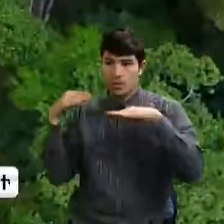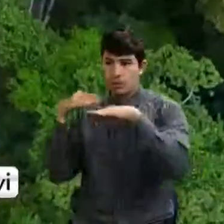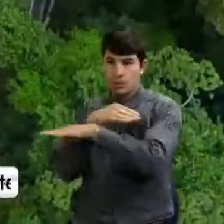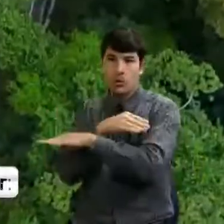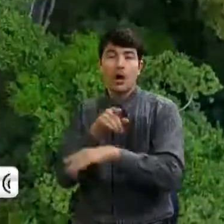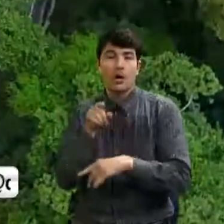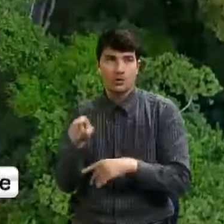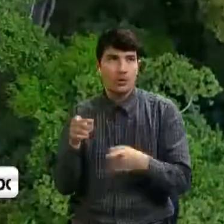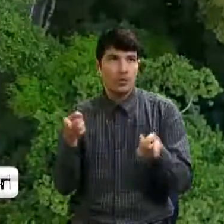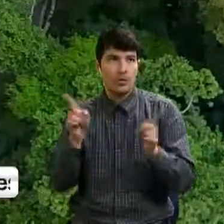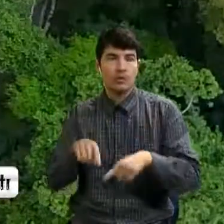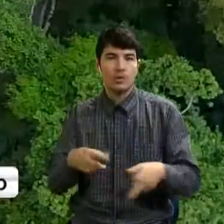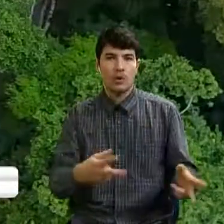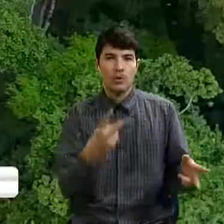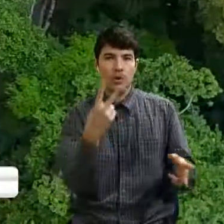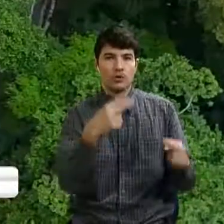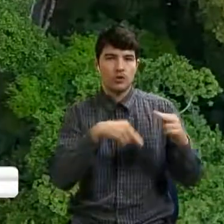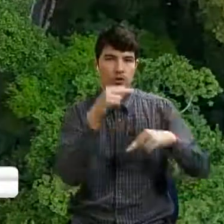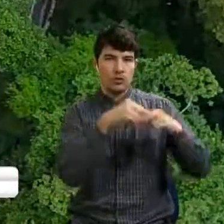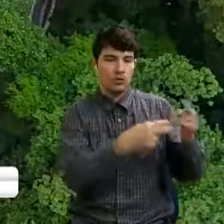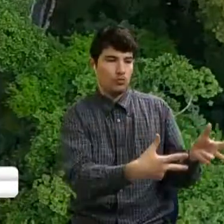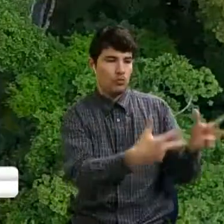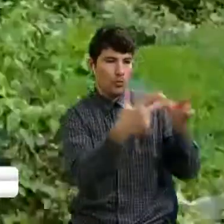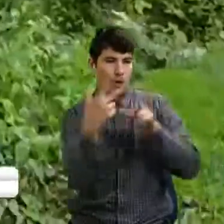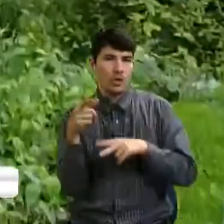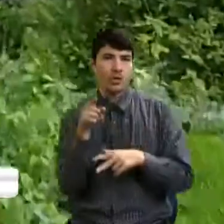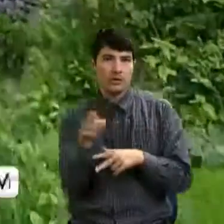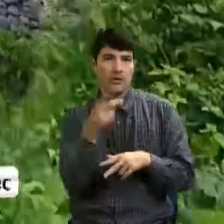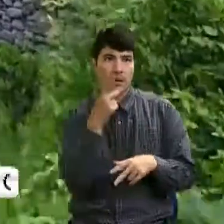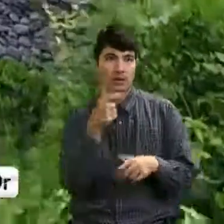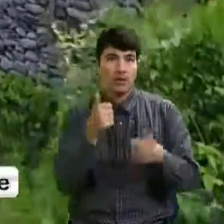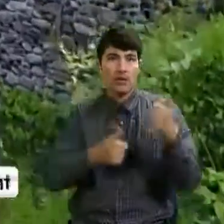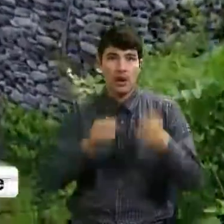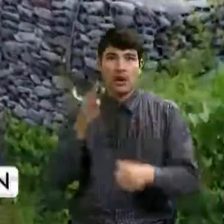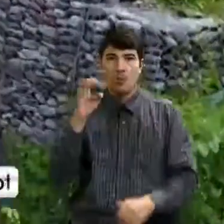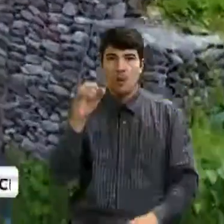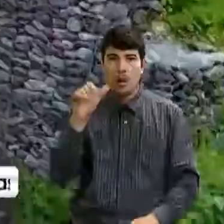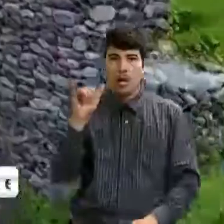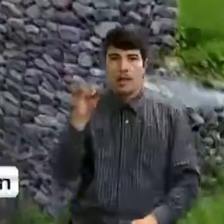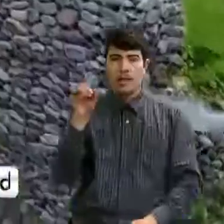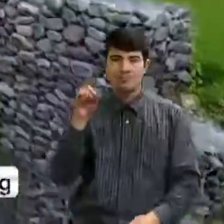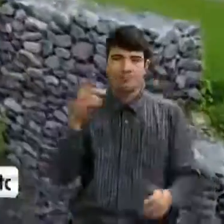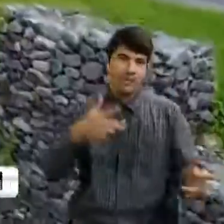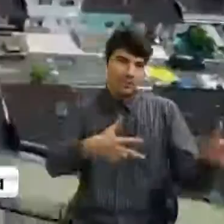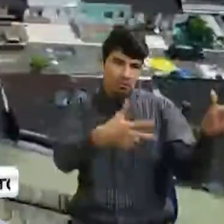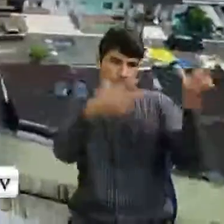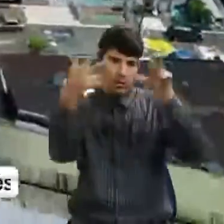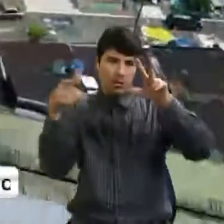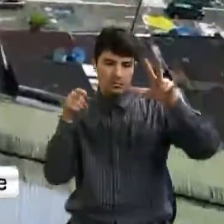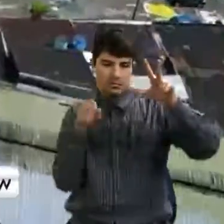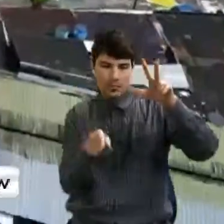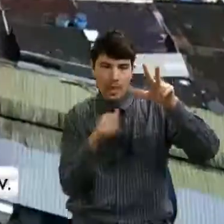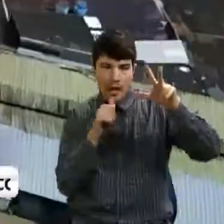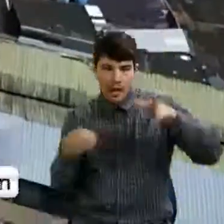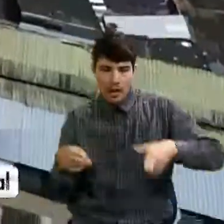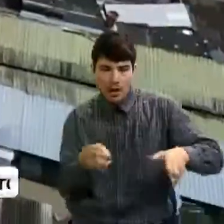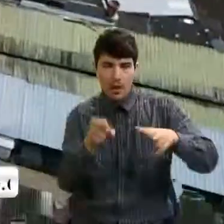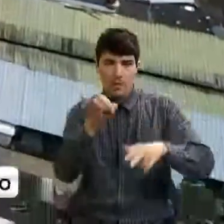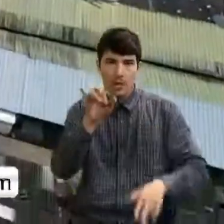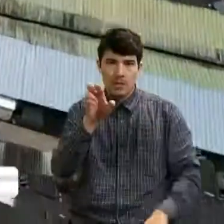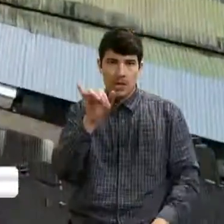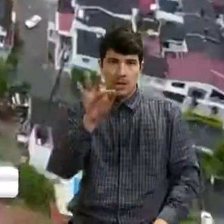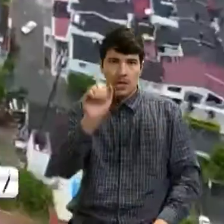se construyeron dos puentes para facilitar el tránsito el primero es voladizo y está ubicado entre la quebrada pitalito y la